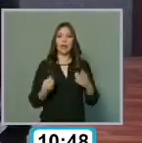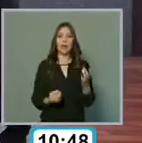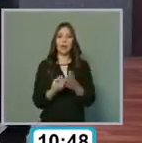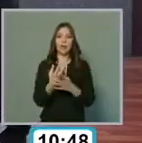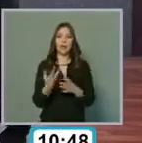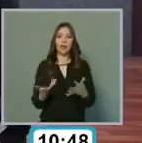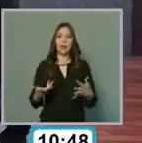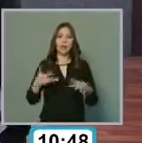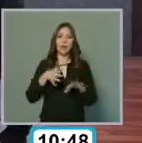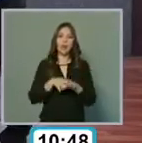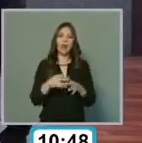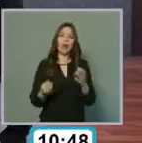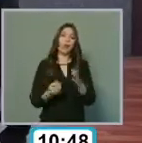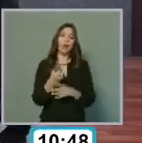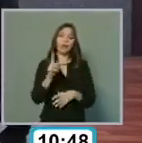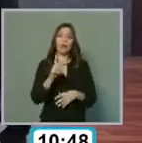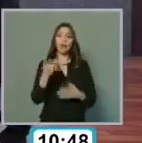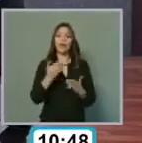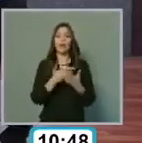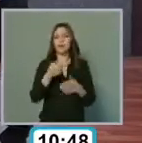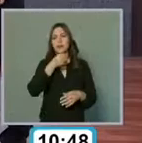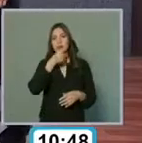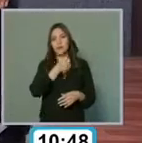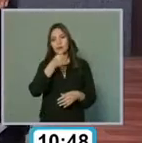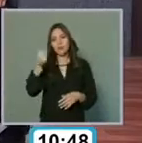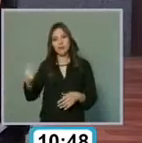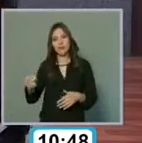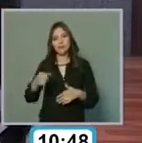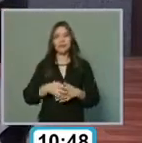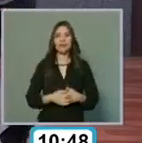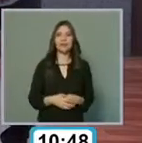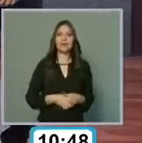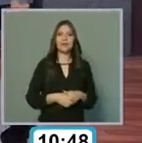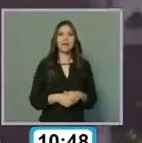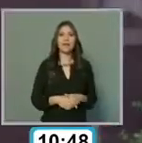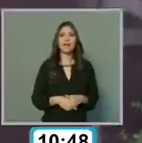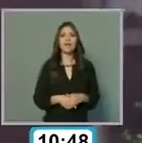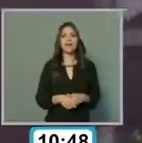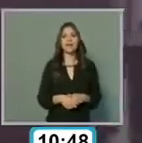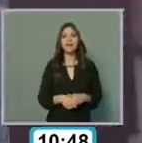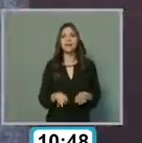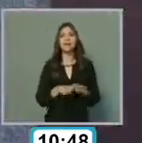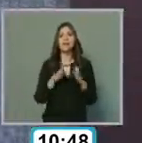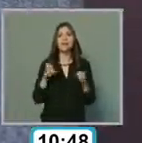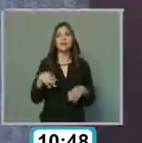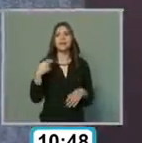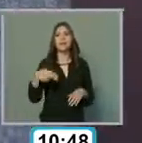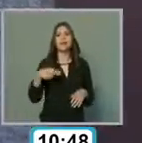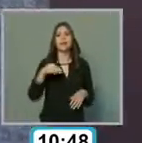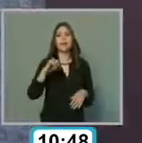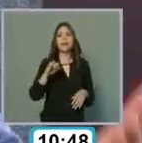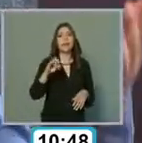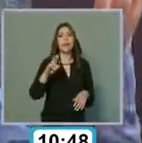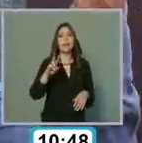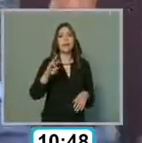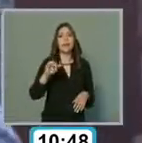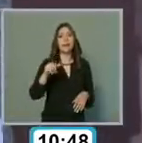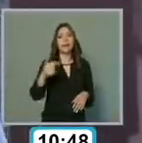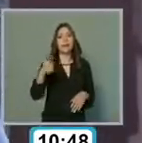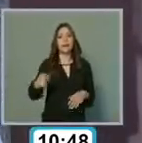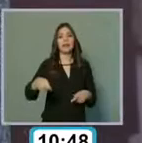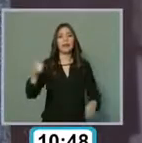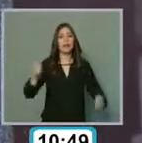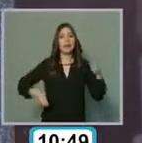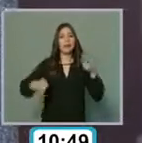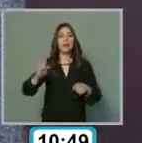Sí, ni tan nuevo, pero... A ver, pásale por allá el micro. ¿Cómo estás, hermano? ¿Cómo te Bien, llamas? bien, muchas gracias. Yo soy Irving, soy el baterista. Acabo de